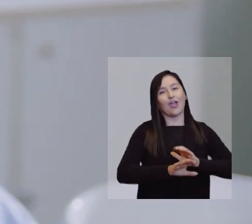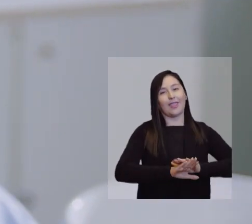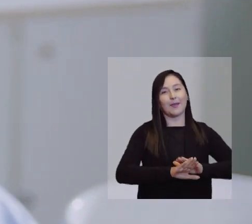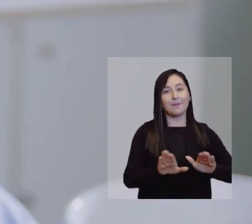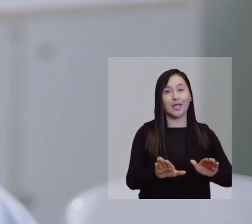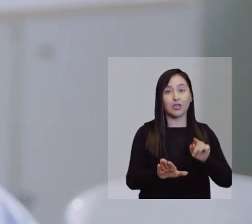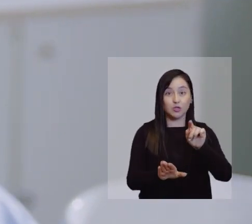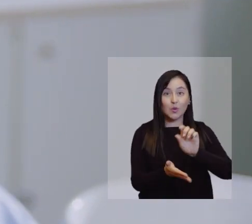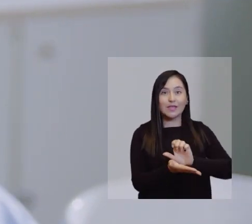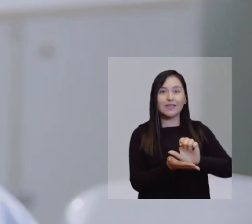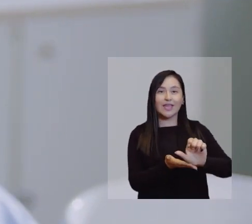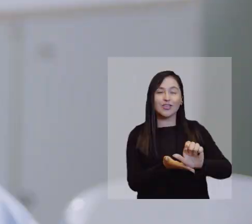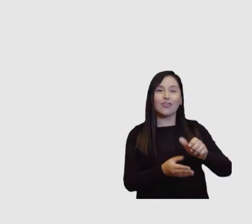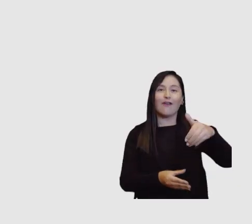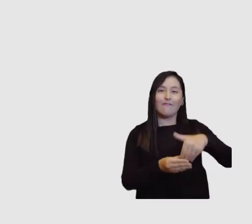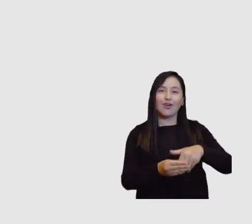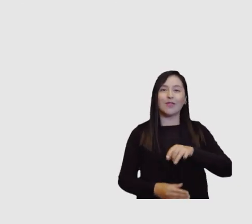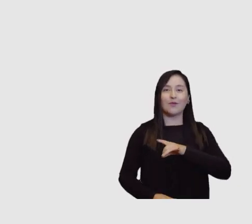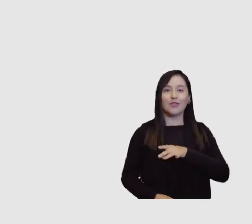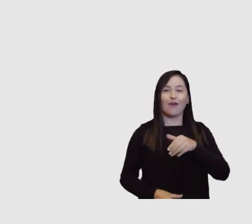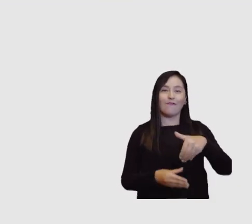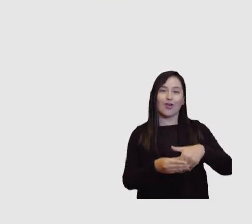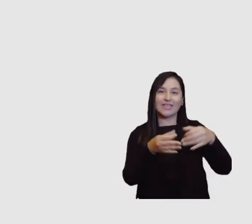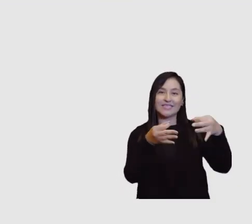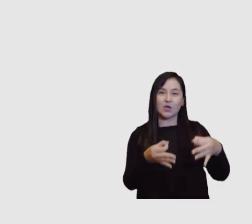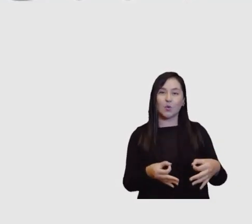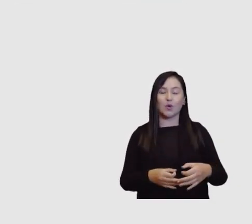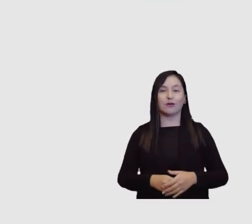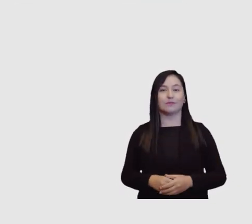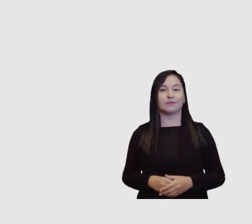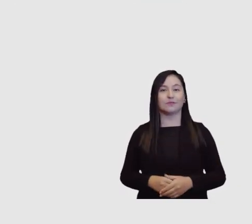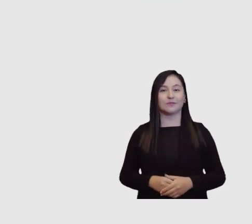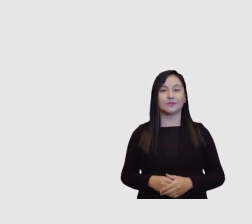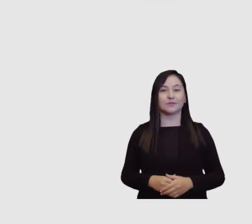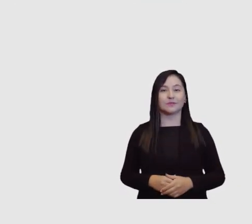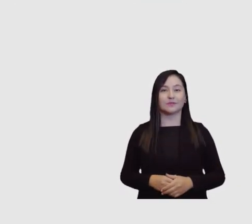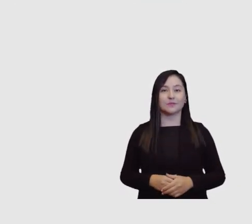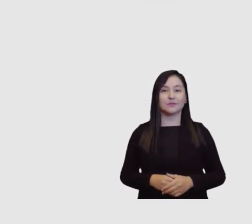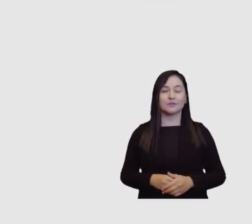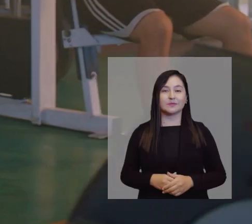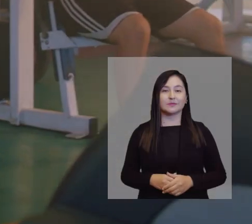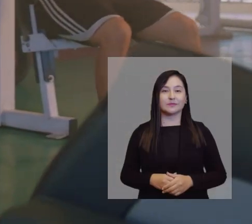termina la pega si rechazaste vota por chile vota seguro